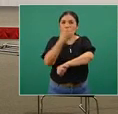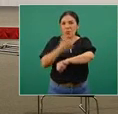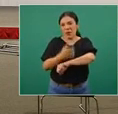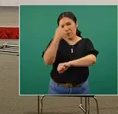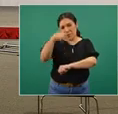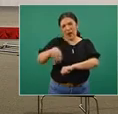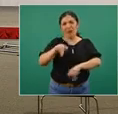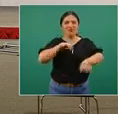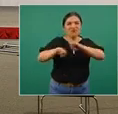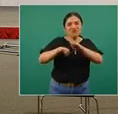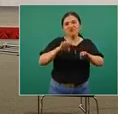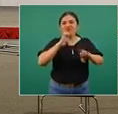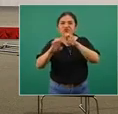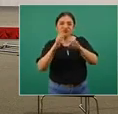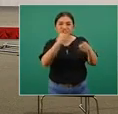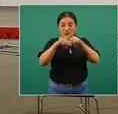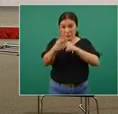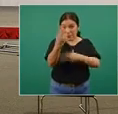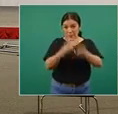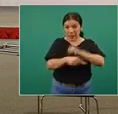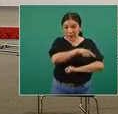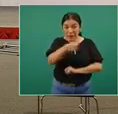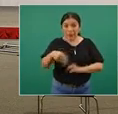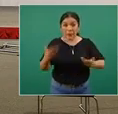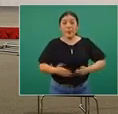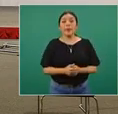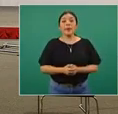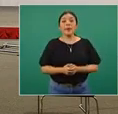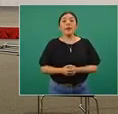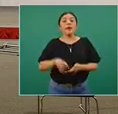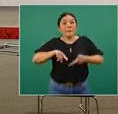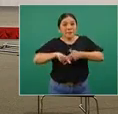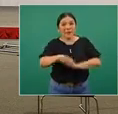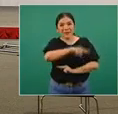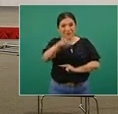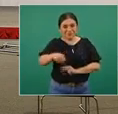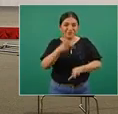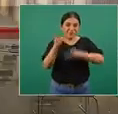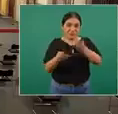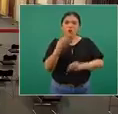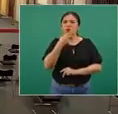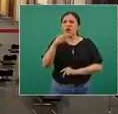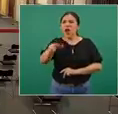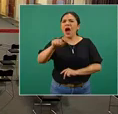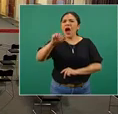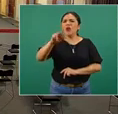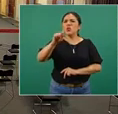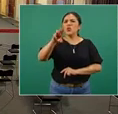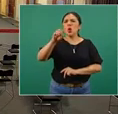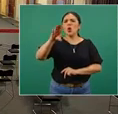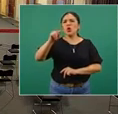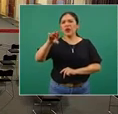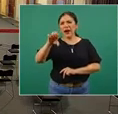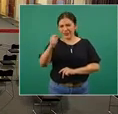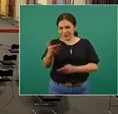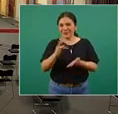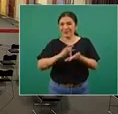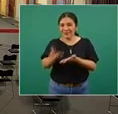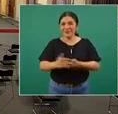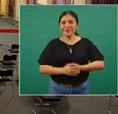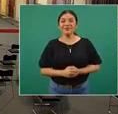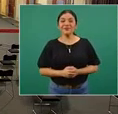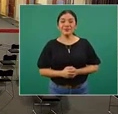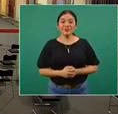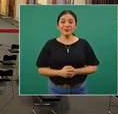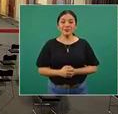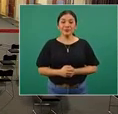de la prensa aquí presentes y les daremos la palabra. Arturo Contreras, de Pie de Página, muchas gracias.